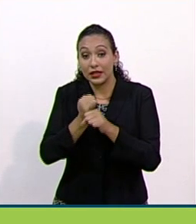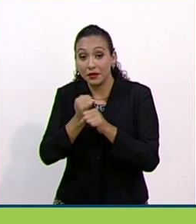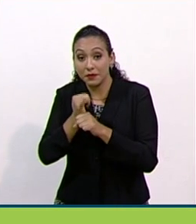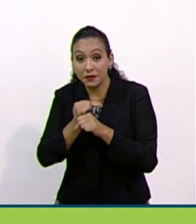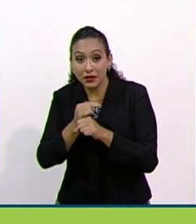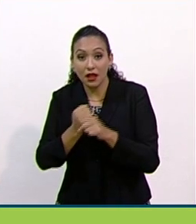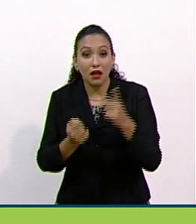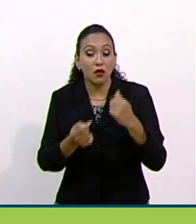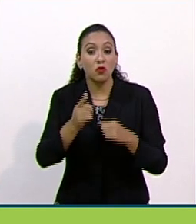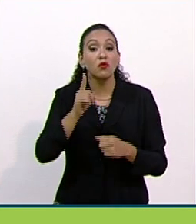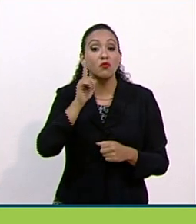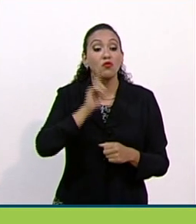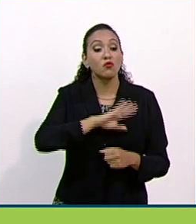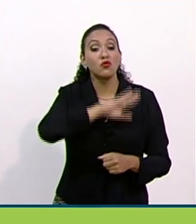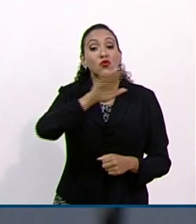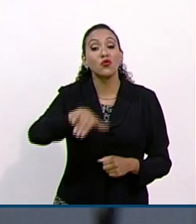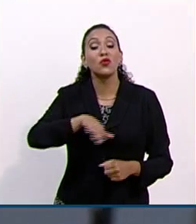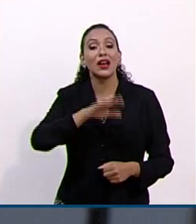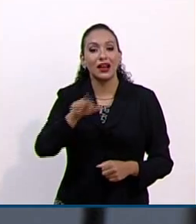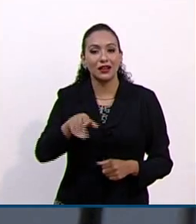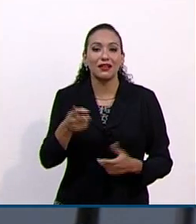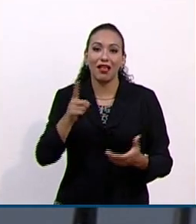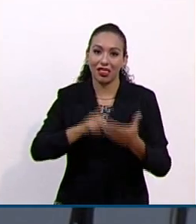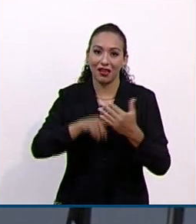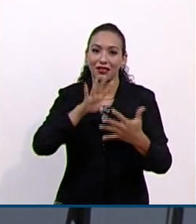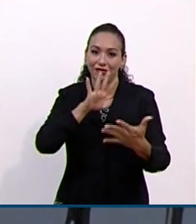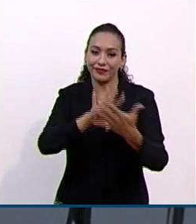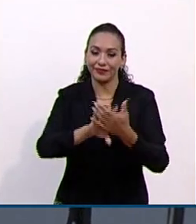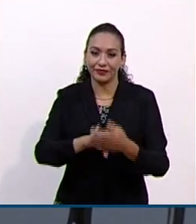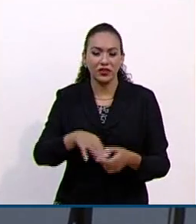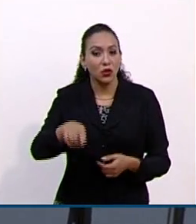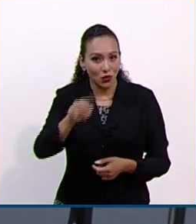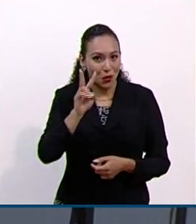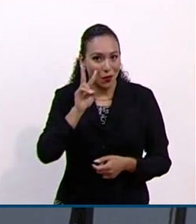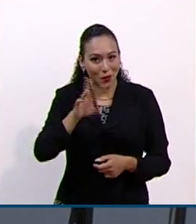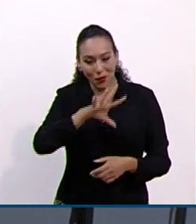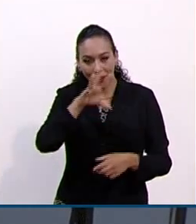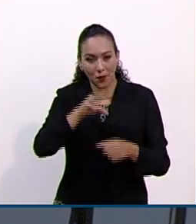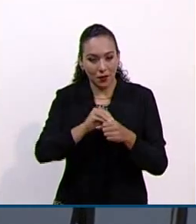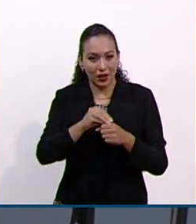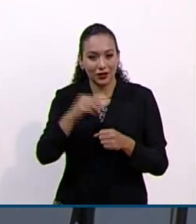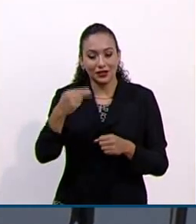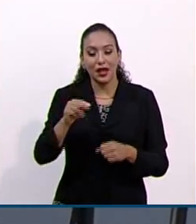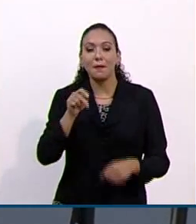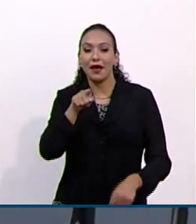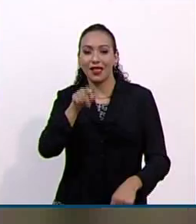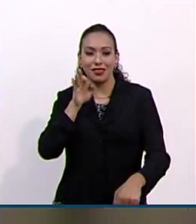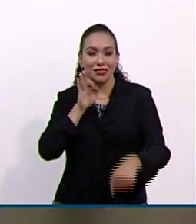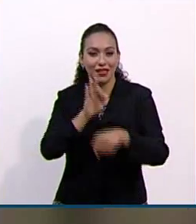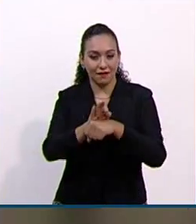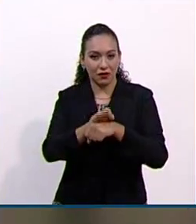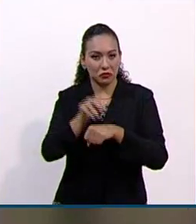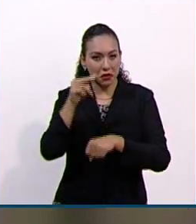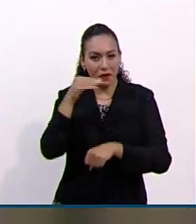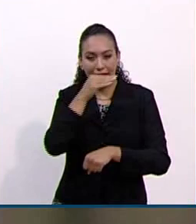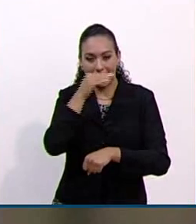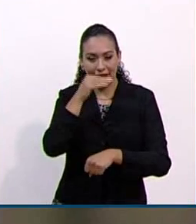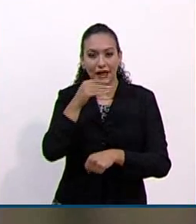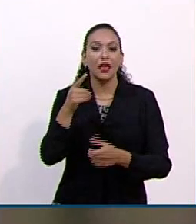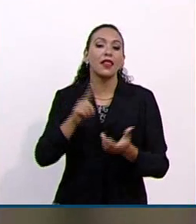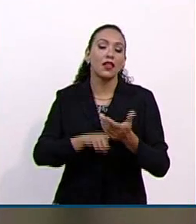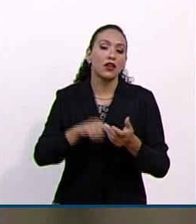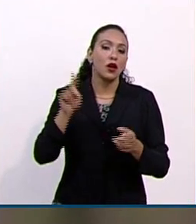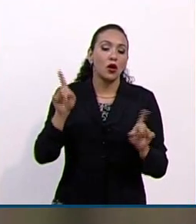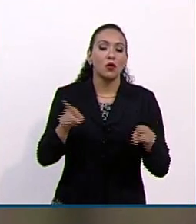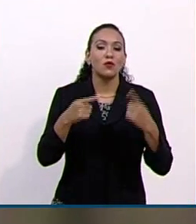las muertes reportadas al interior del penal. Puede escuchar el podcast Te Defendemos de manera gratuita en la plataforma